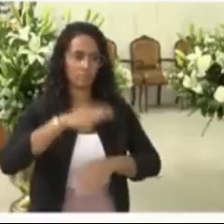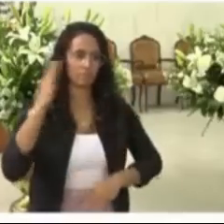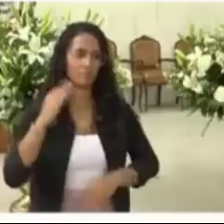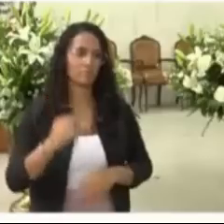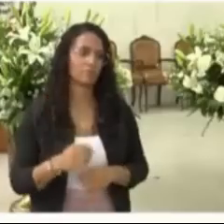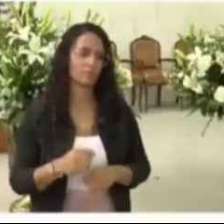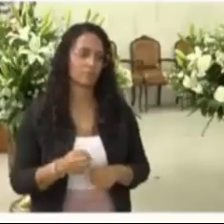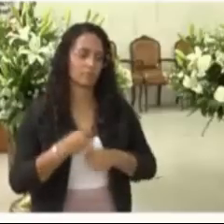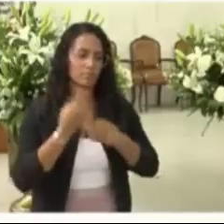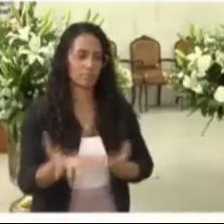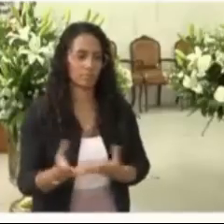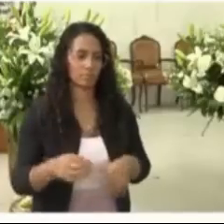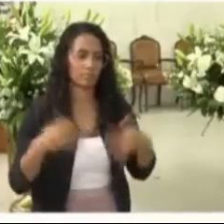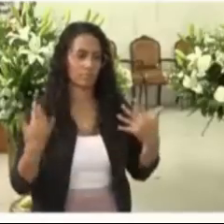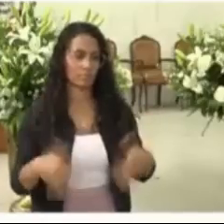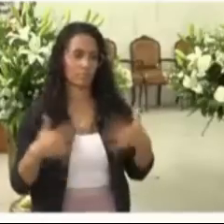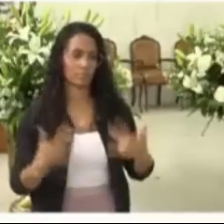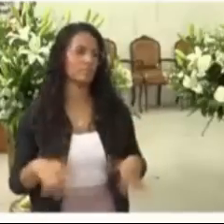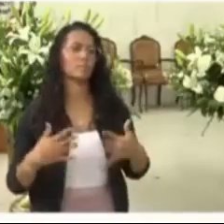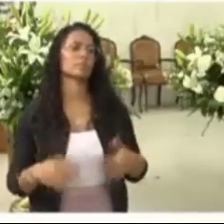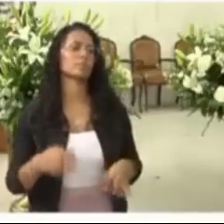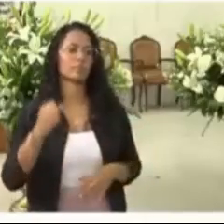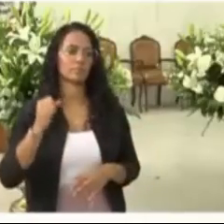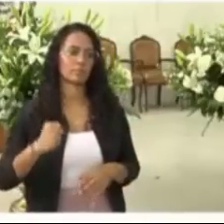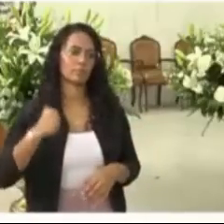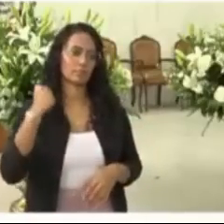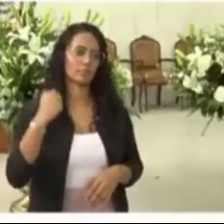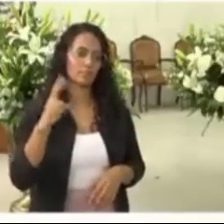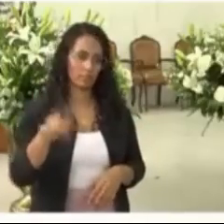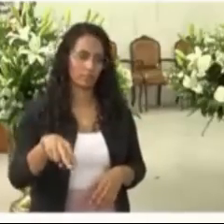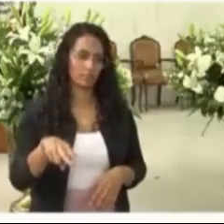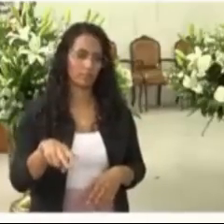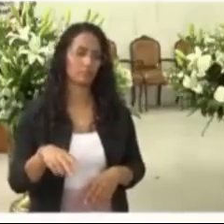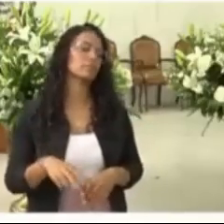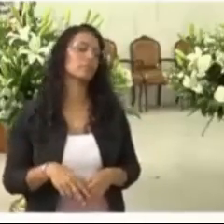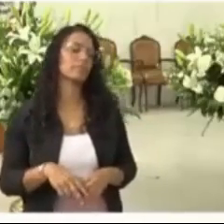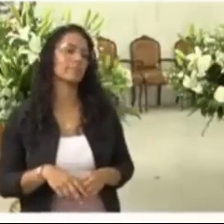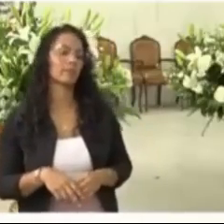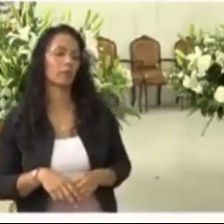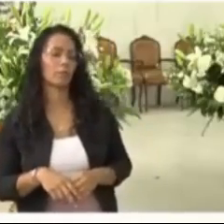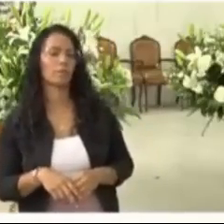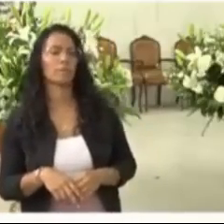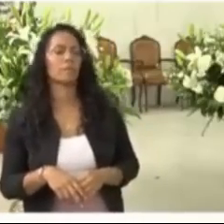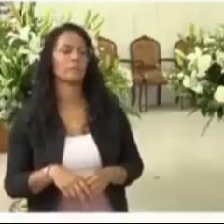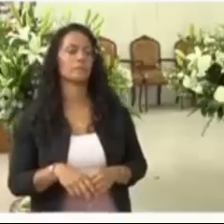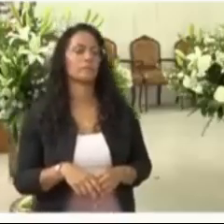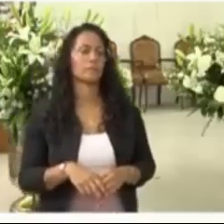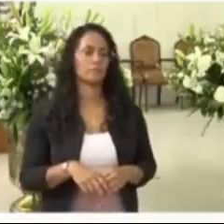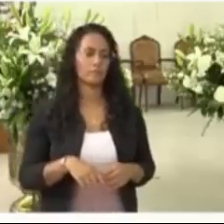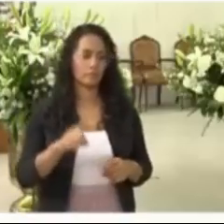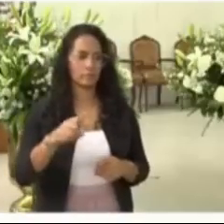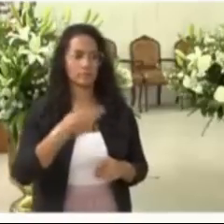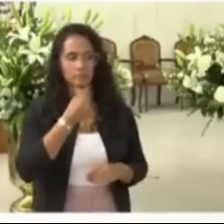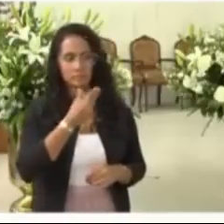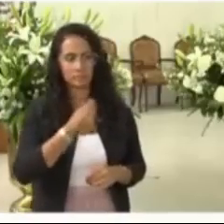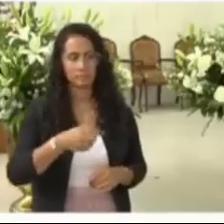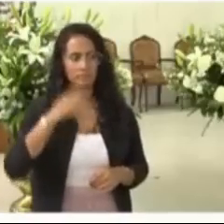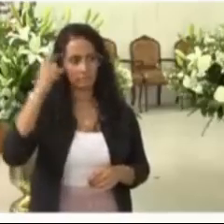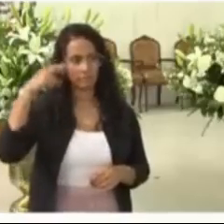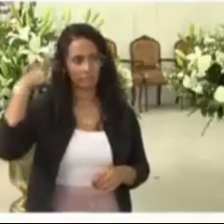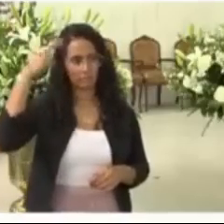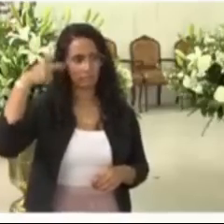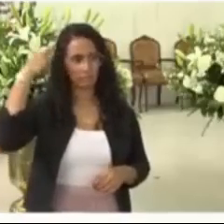Así también, Josías, siendo de 18 años de edad, 10